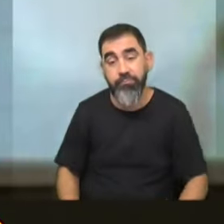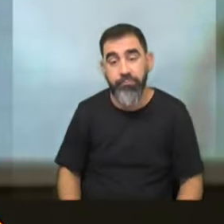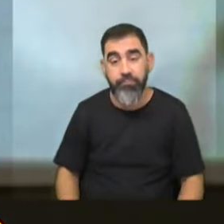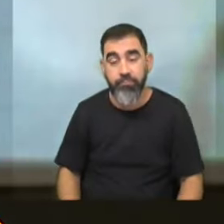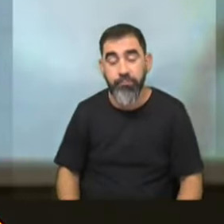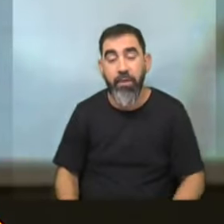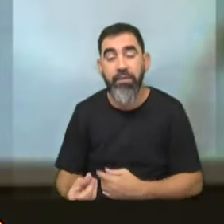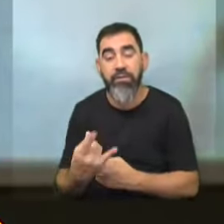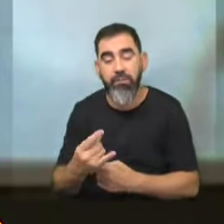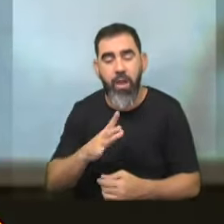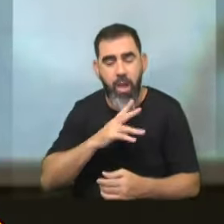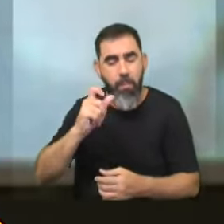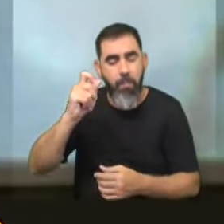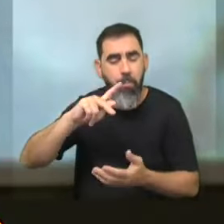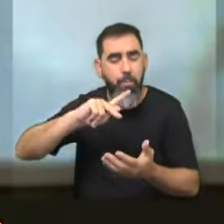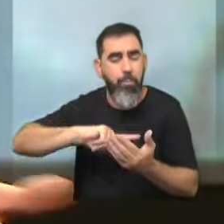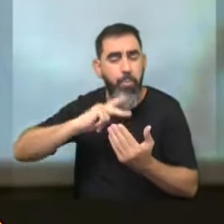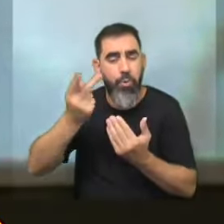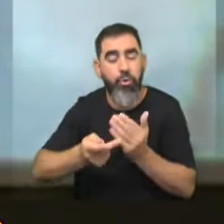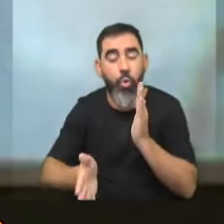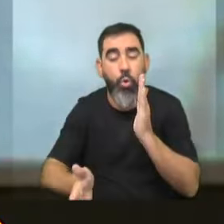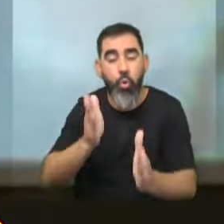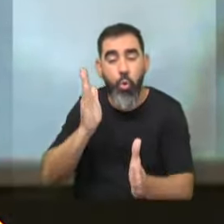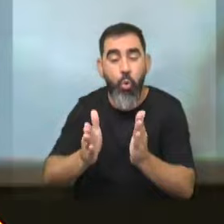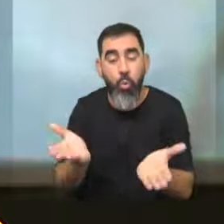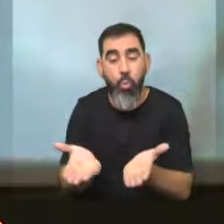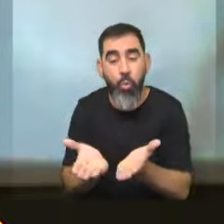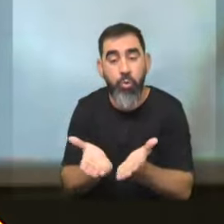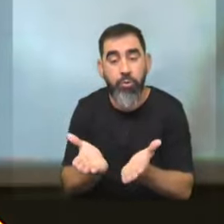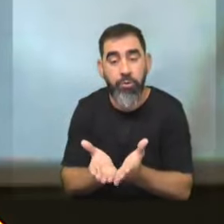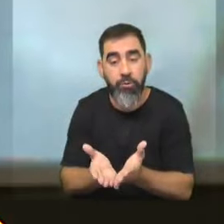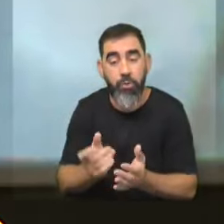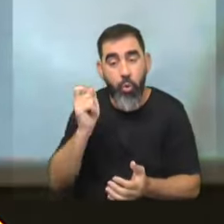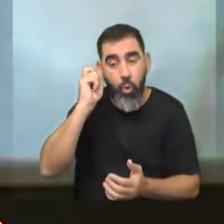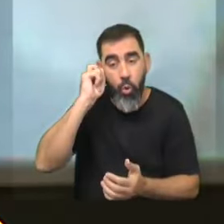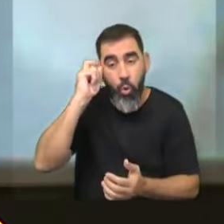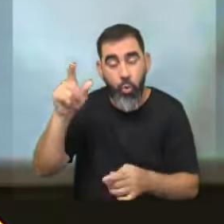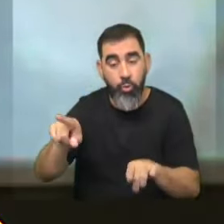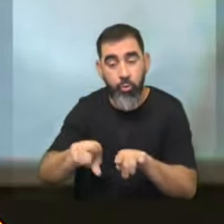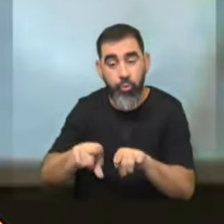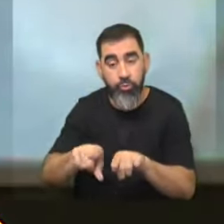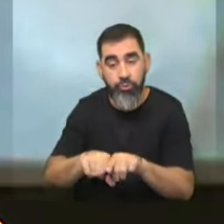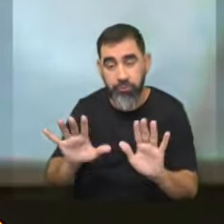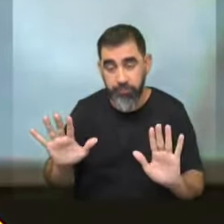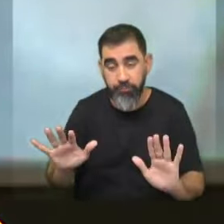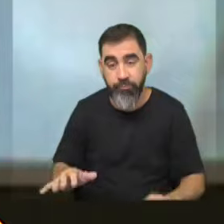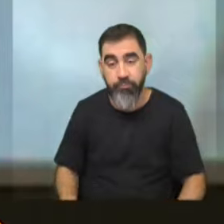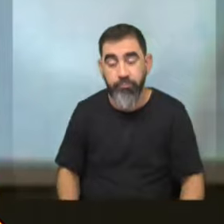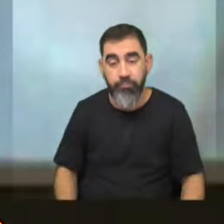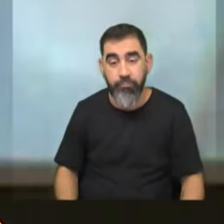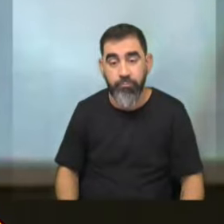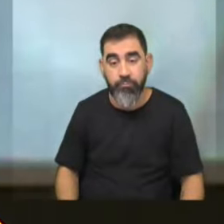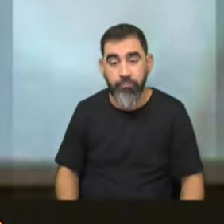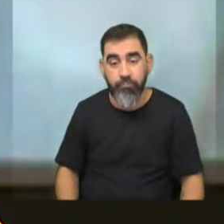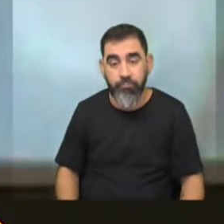Ceibal tiene muchos planes, proyectos de robótica, claro, para los estudiantes. Bueno, los conocimientos que adquiriste acá en la guerra, digamos, con la realidad, los